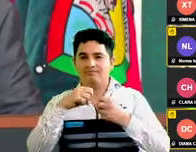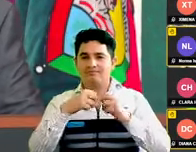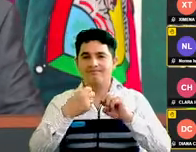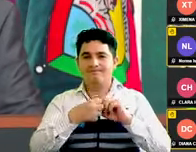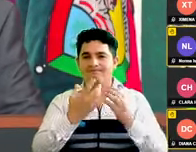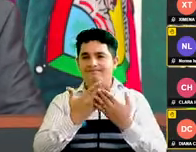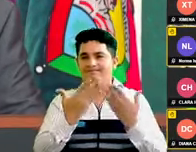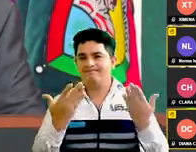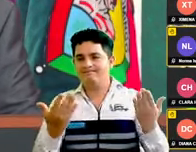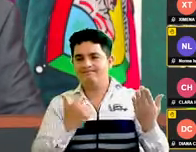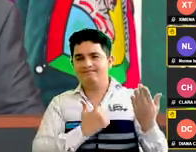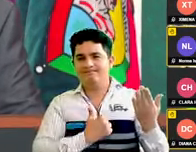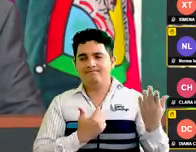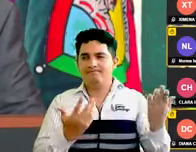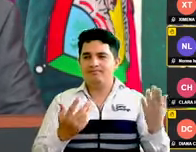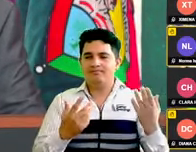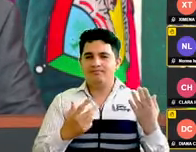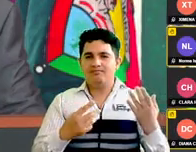se asume que hay